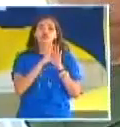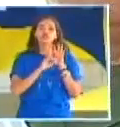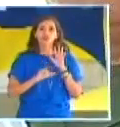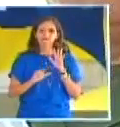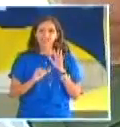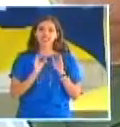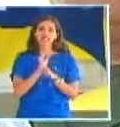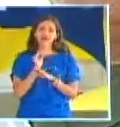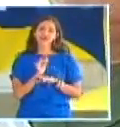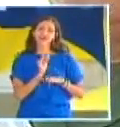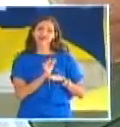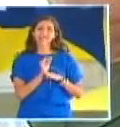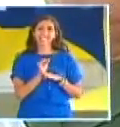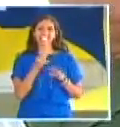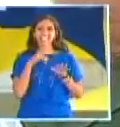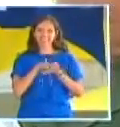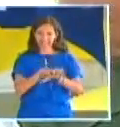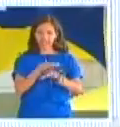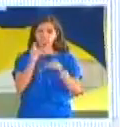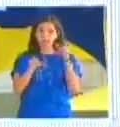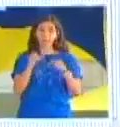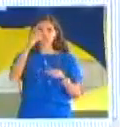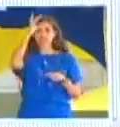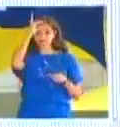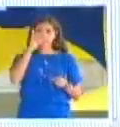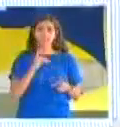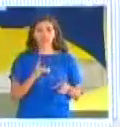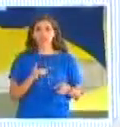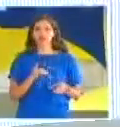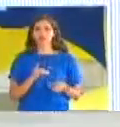de protección integral a las personas con alguna